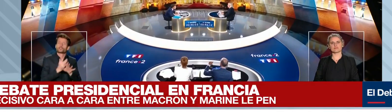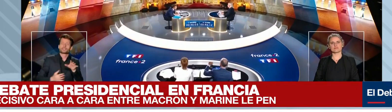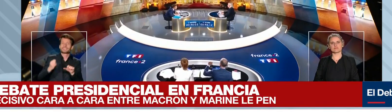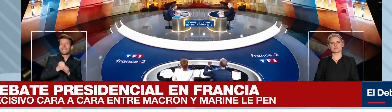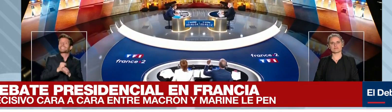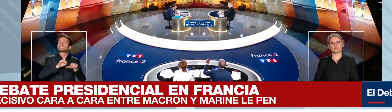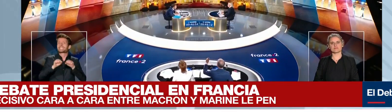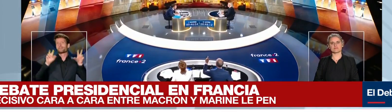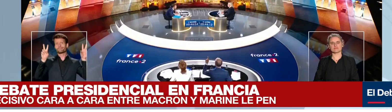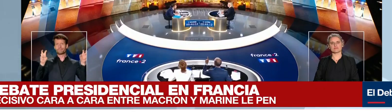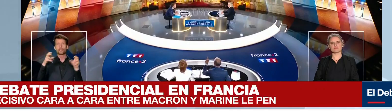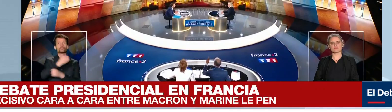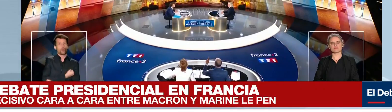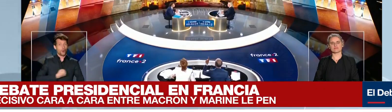de